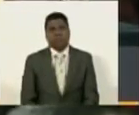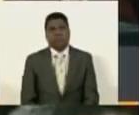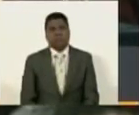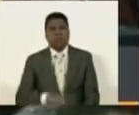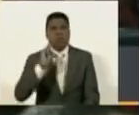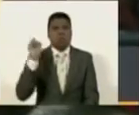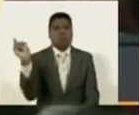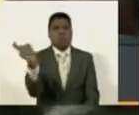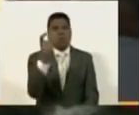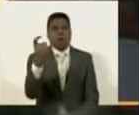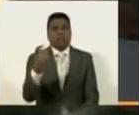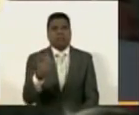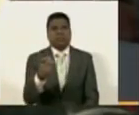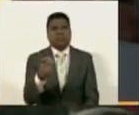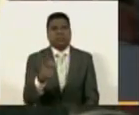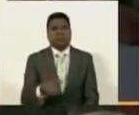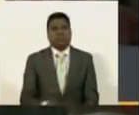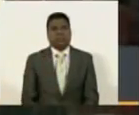Guárico,